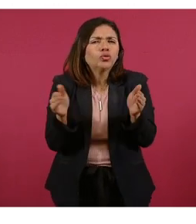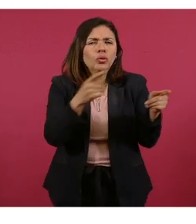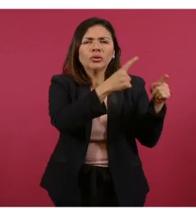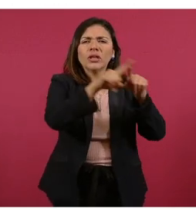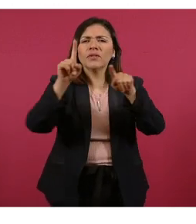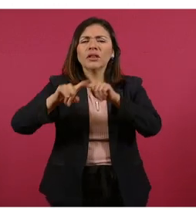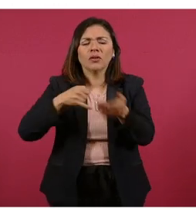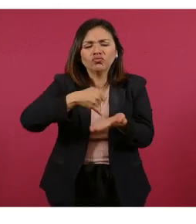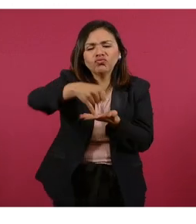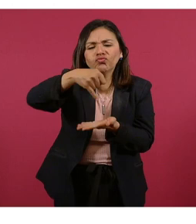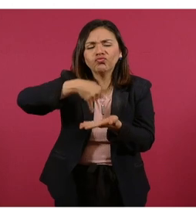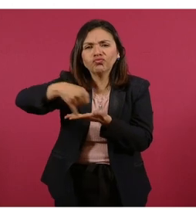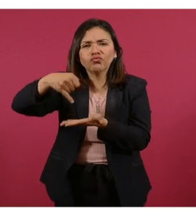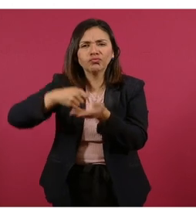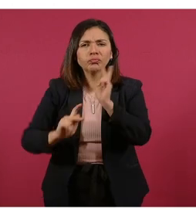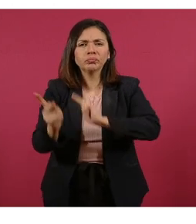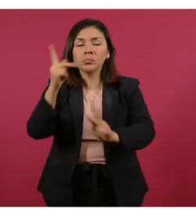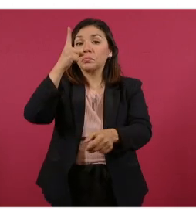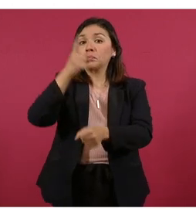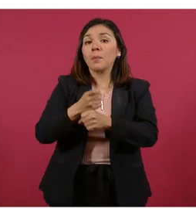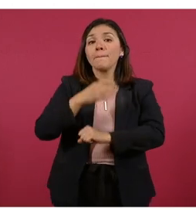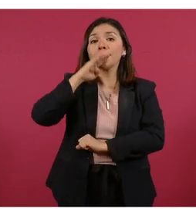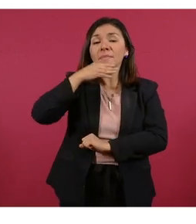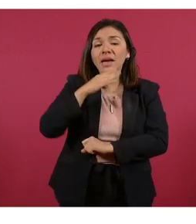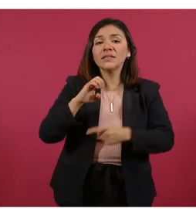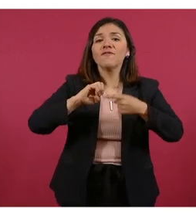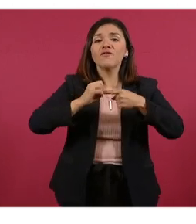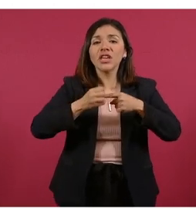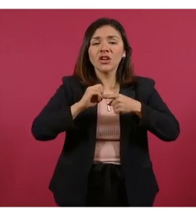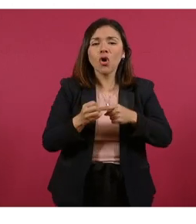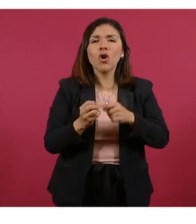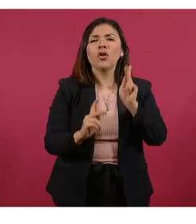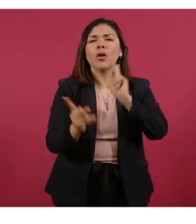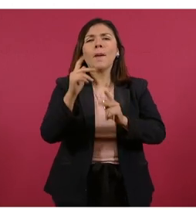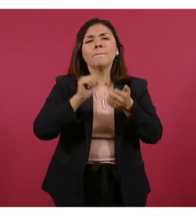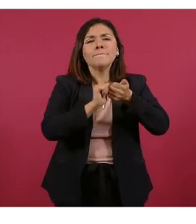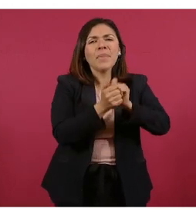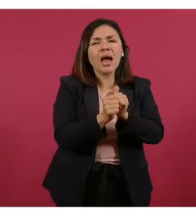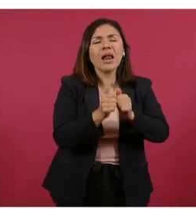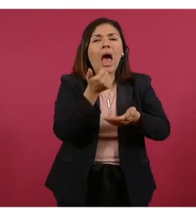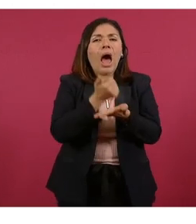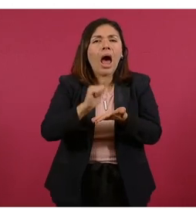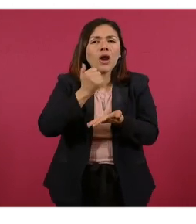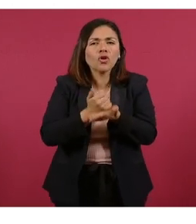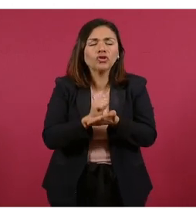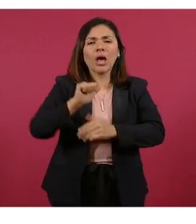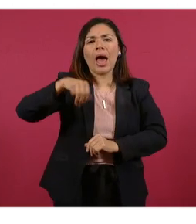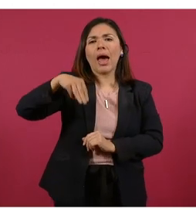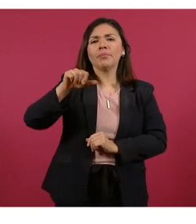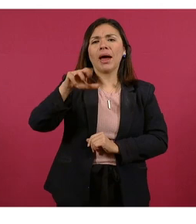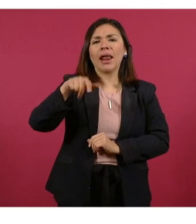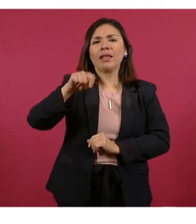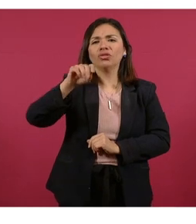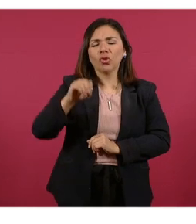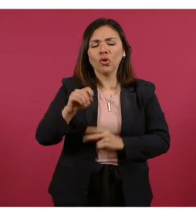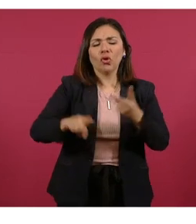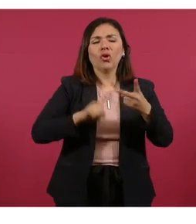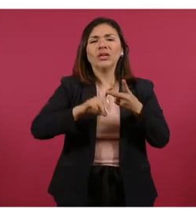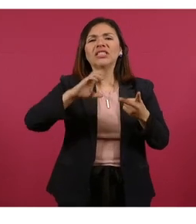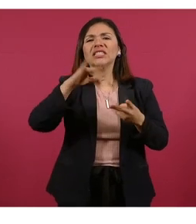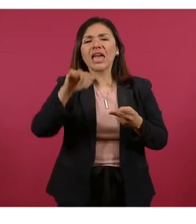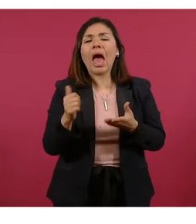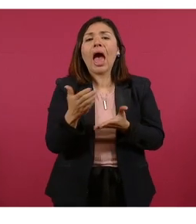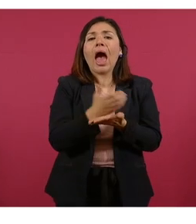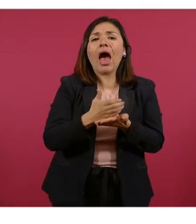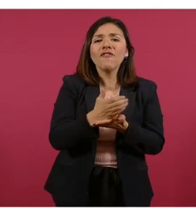diferentes cultivos, destacando maíz, frijol, trigo, arroz, amaranto, chía, café, caña de azúcar,